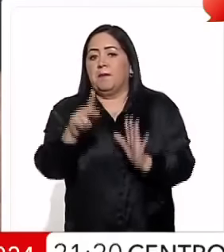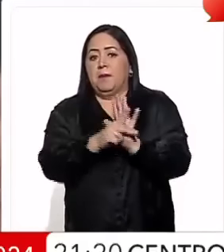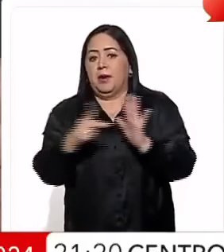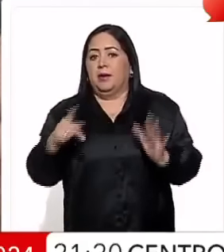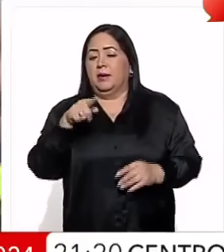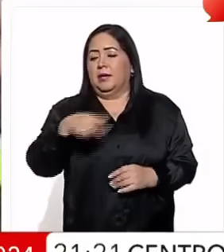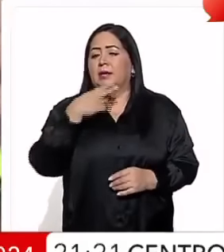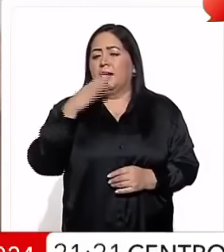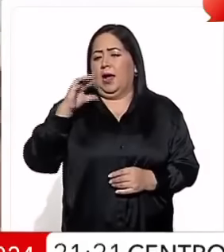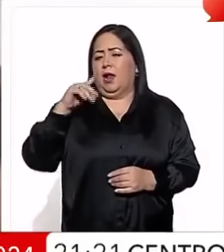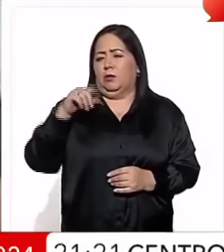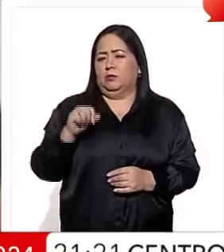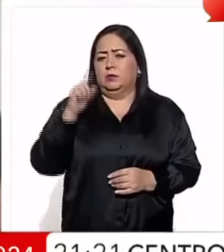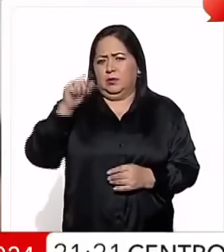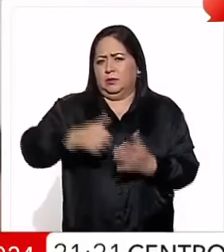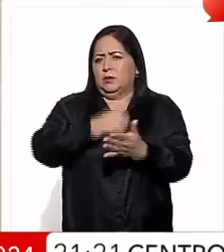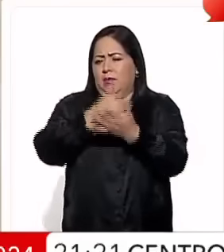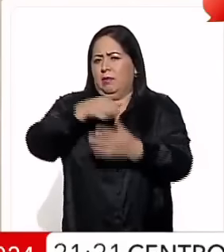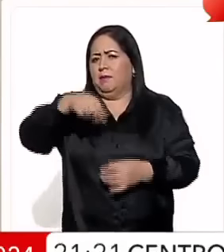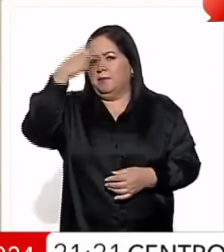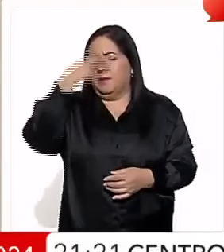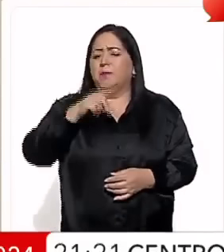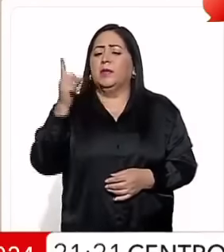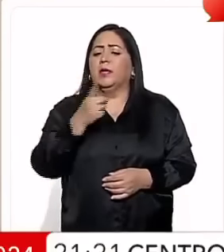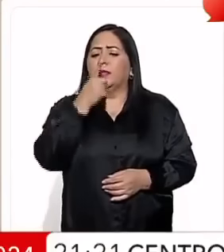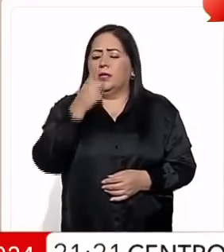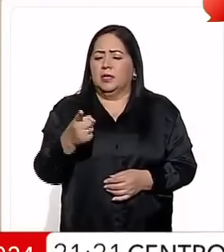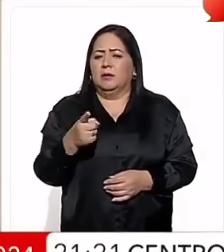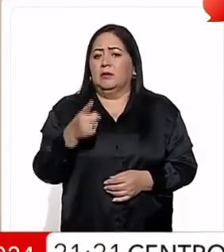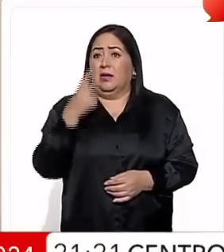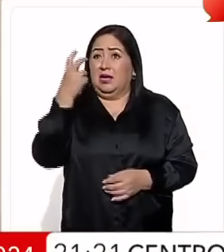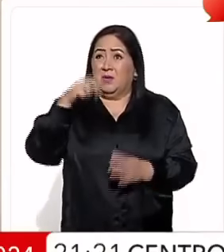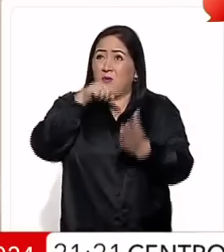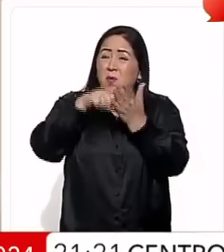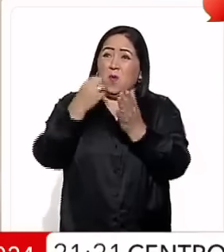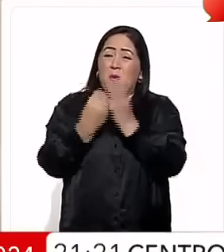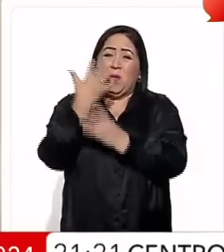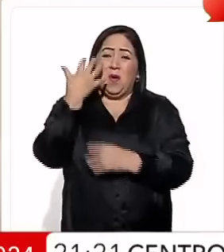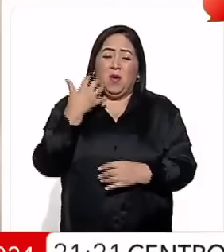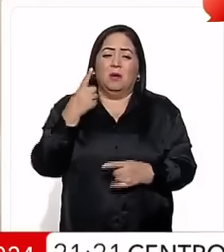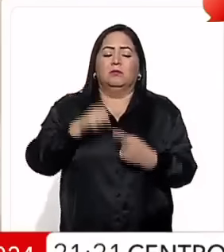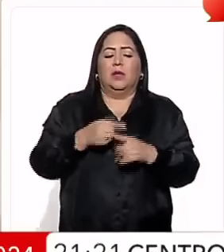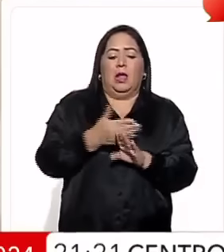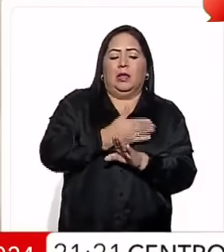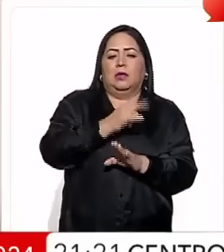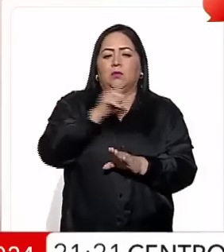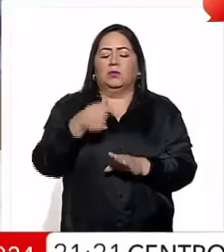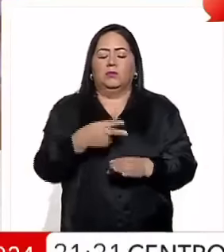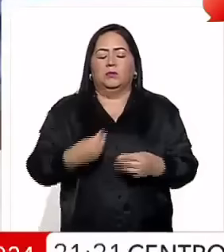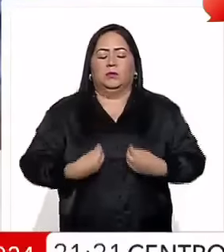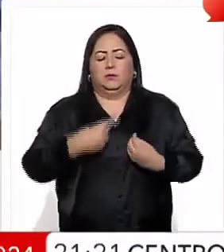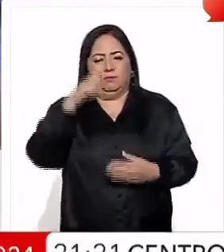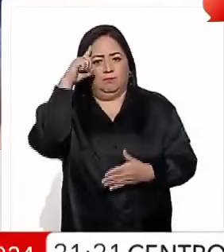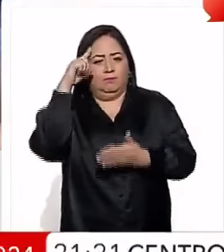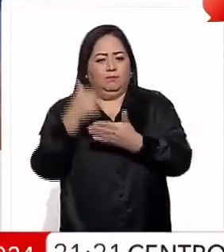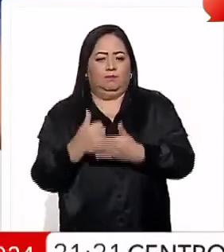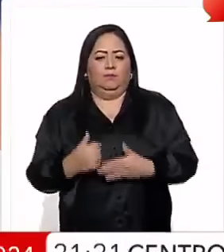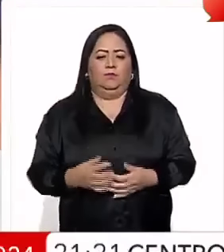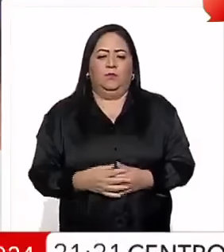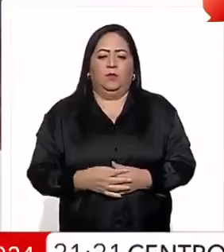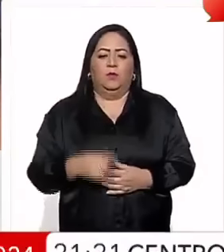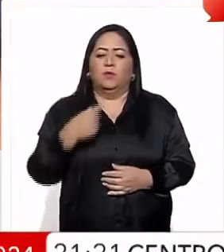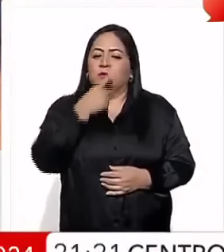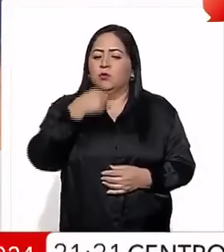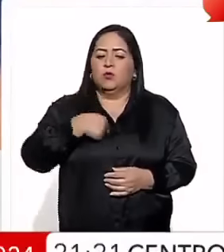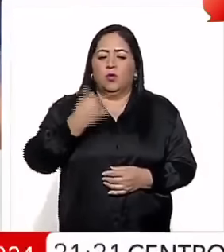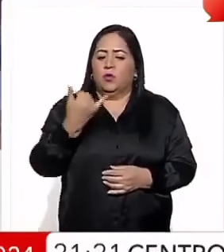Carlos Septién García, en la capital del país, aseguró que el suceso en Nuevo León marcó un antes y un después en su vida. No,